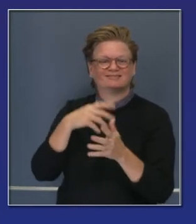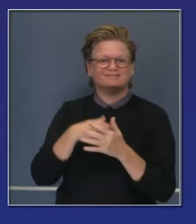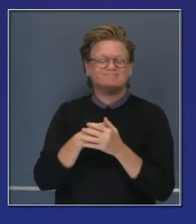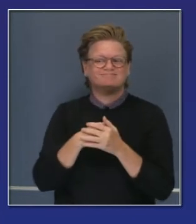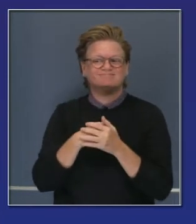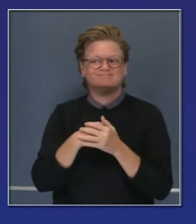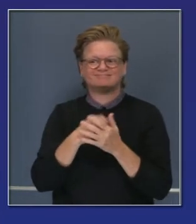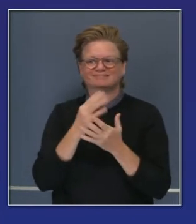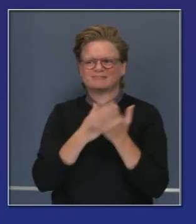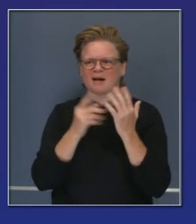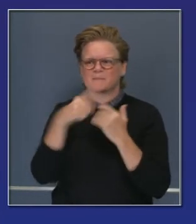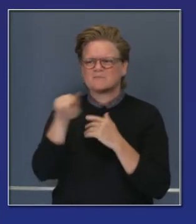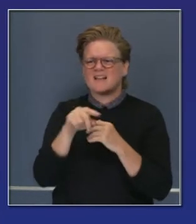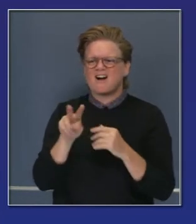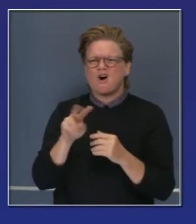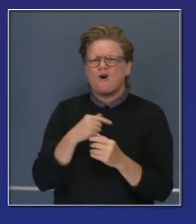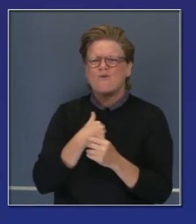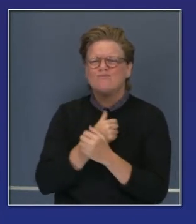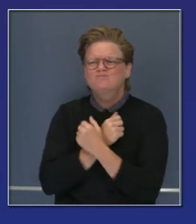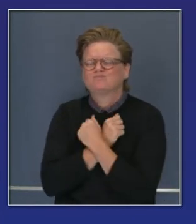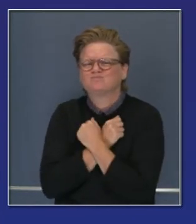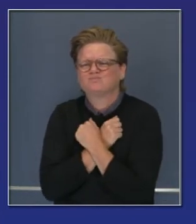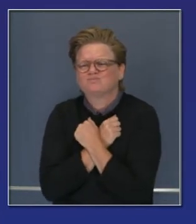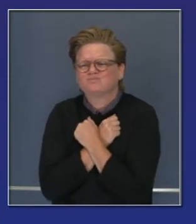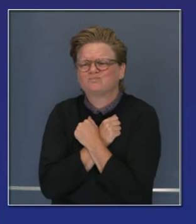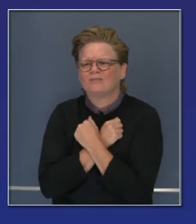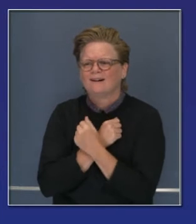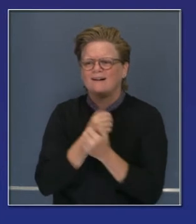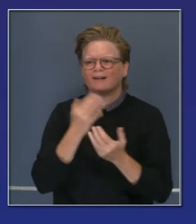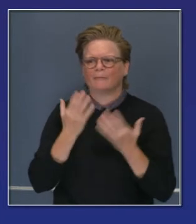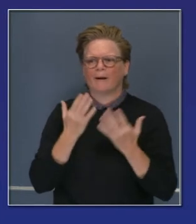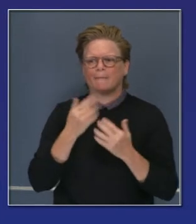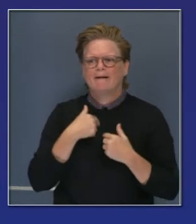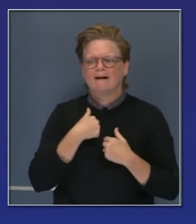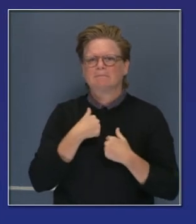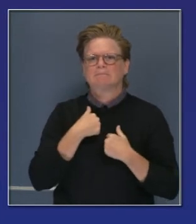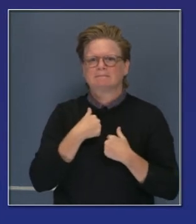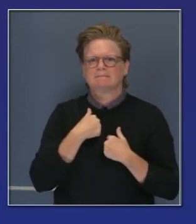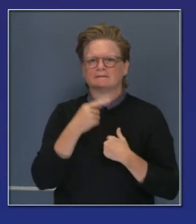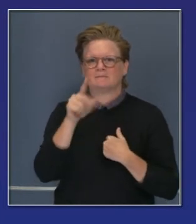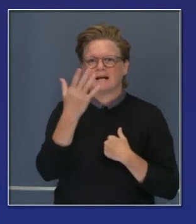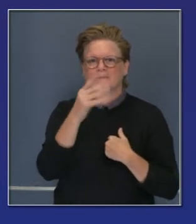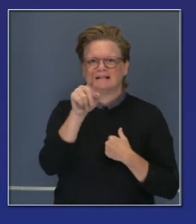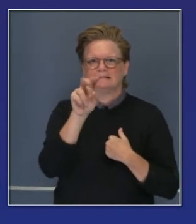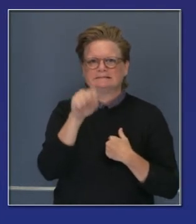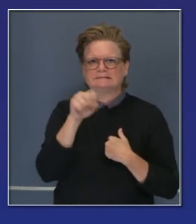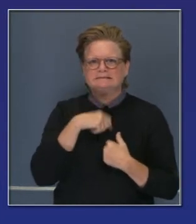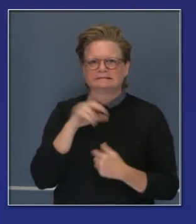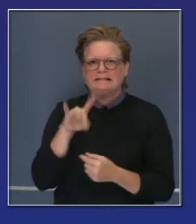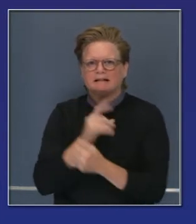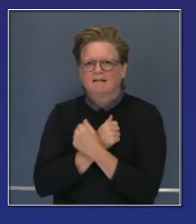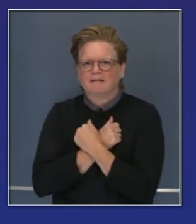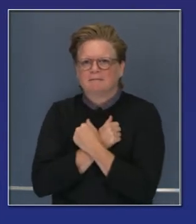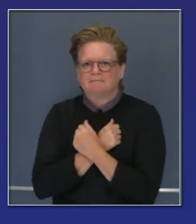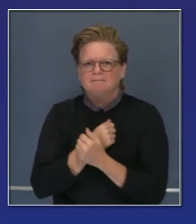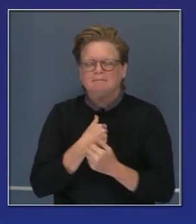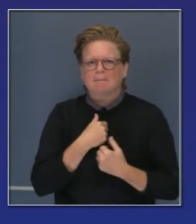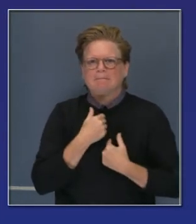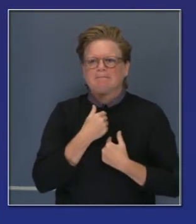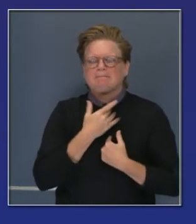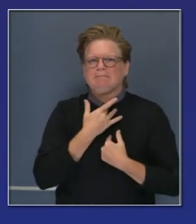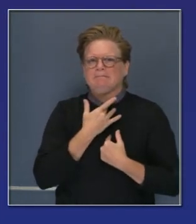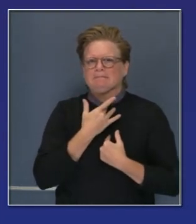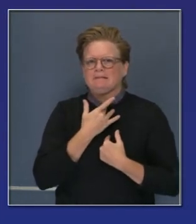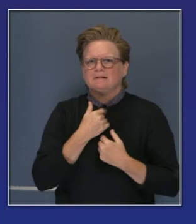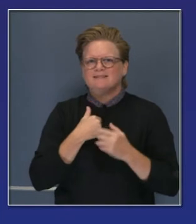la guardia. Estas escenas seguramente les parecerán muy familiares, muy conocidas a muchos de ustedes. Y estas son las